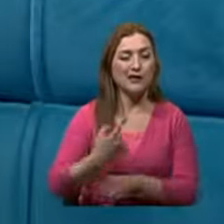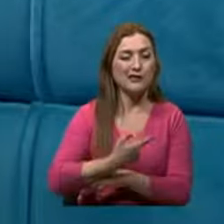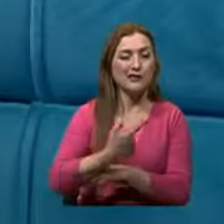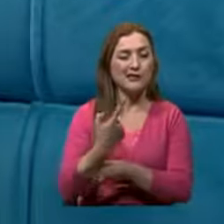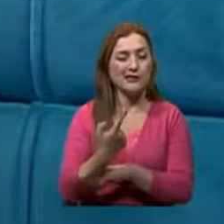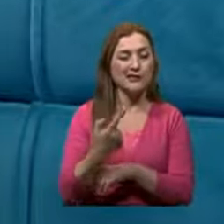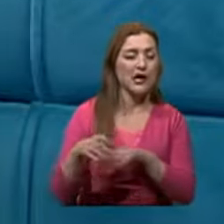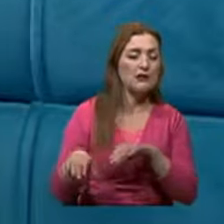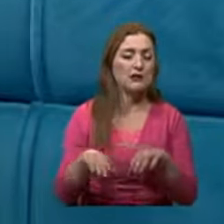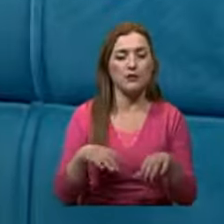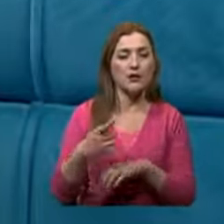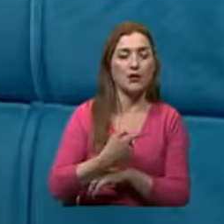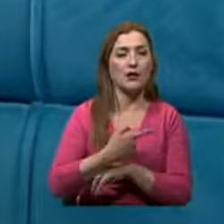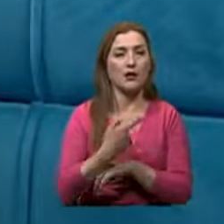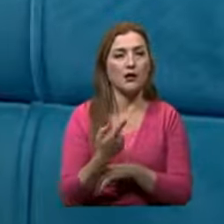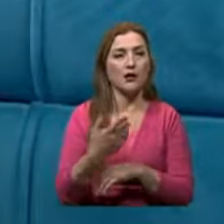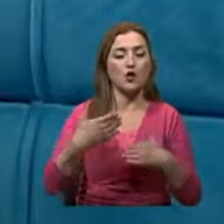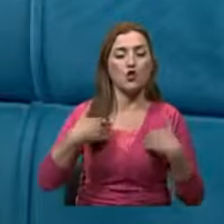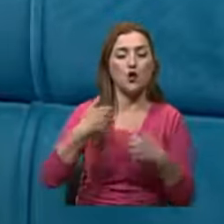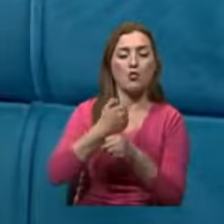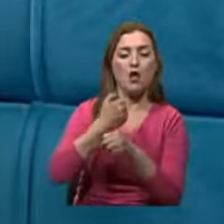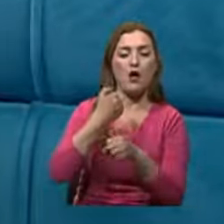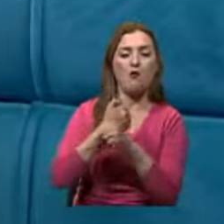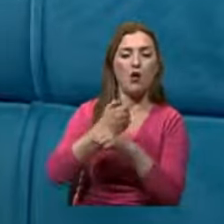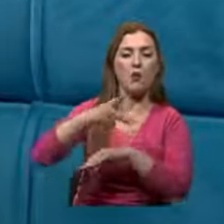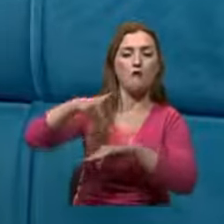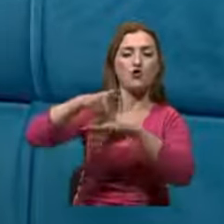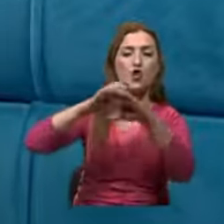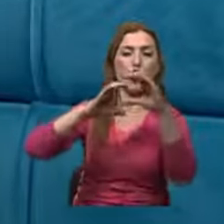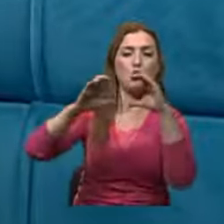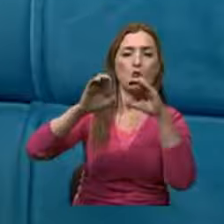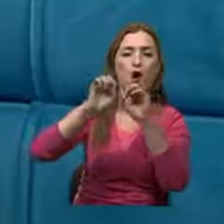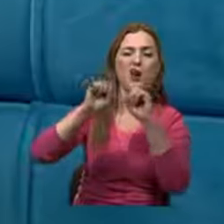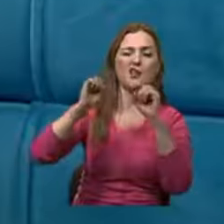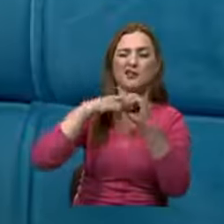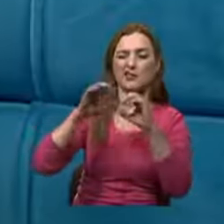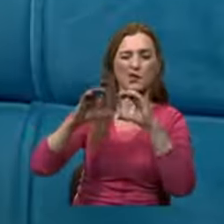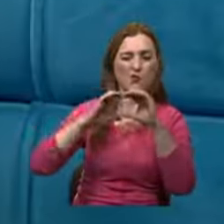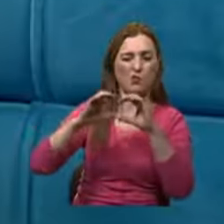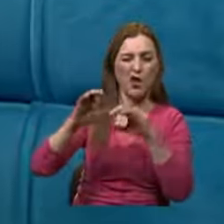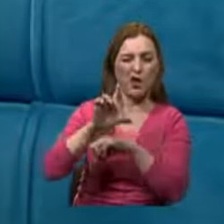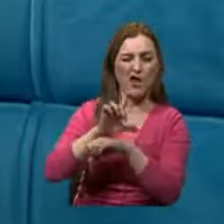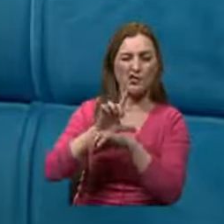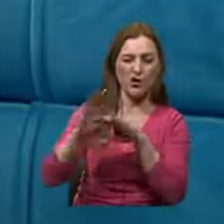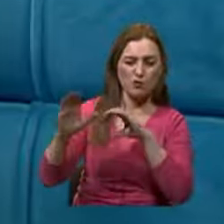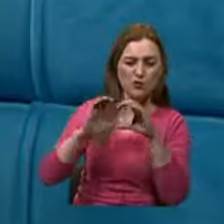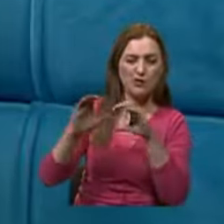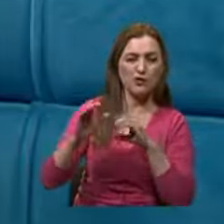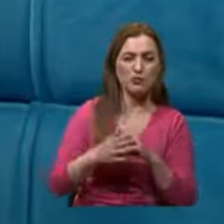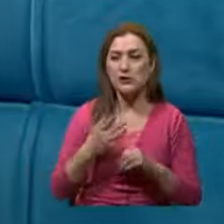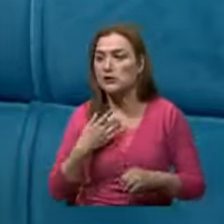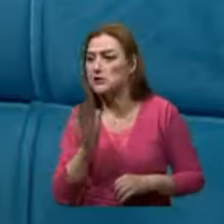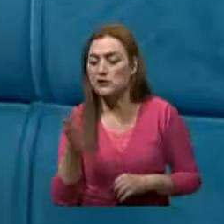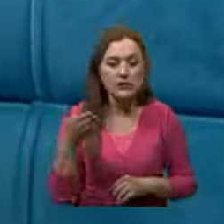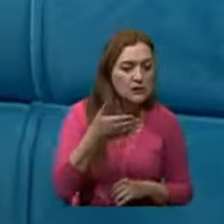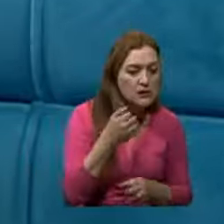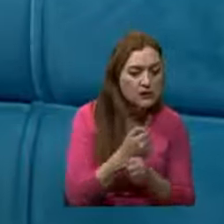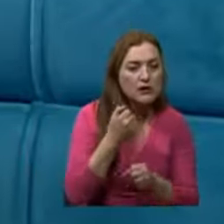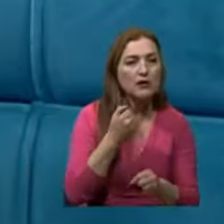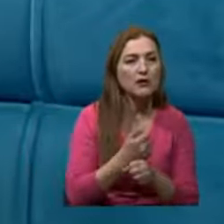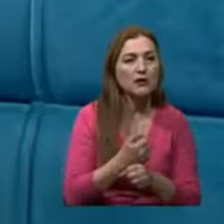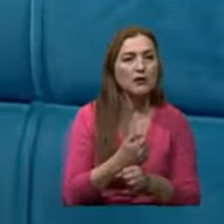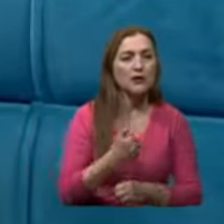en la cotidianidad, soy comunicadora, trabajo, en lo posible trato de realizar bien y ser rápida. Entonces, quizá no